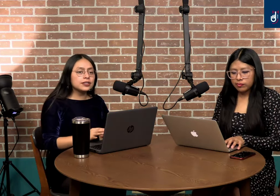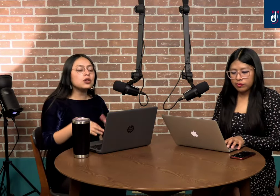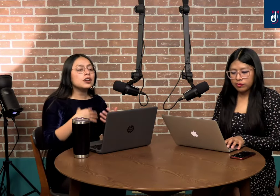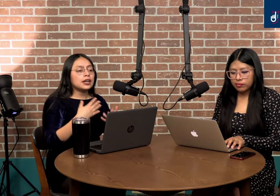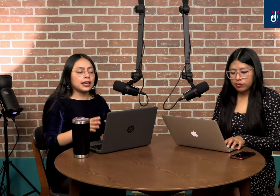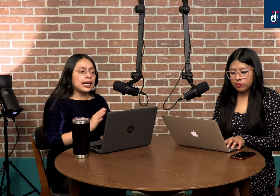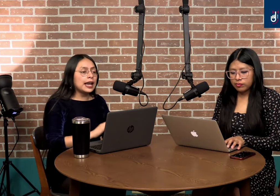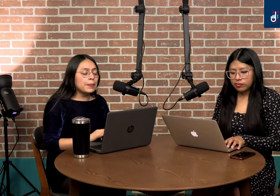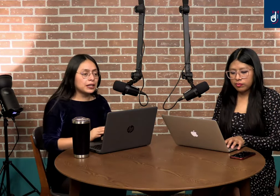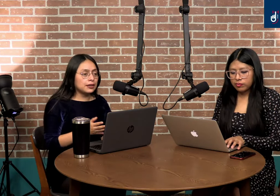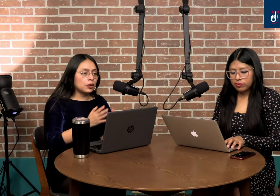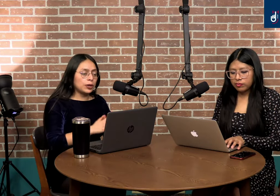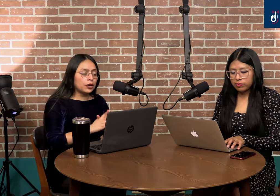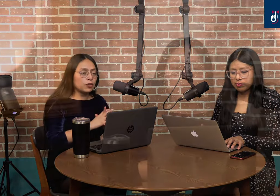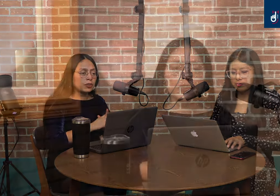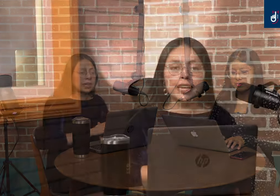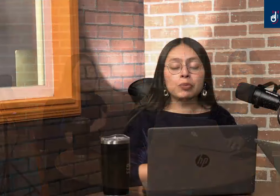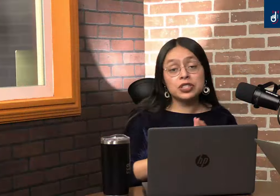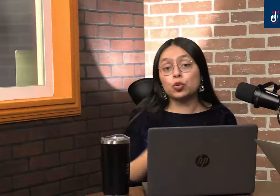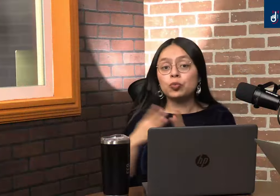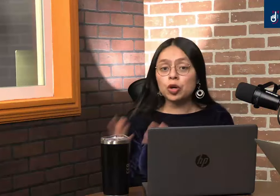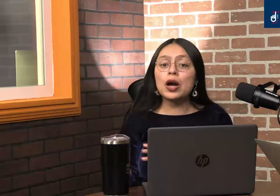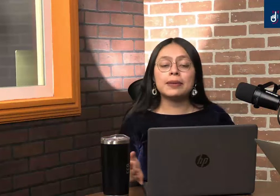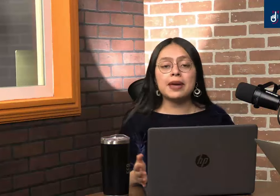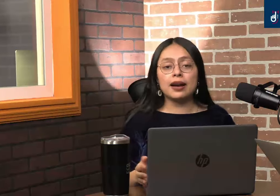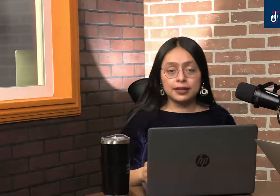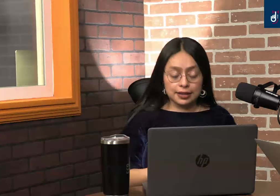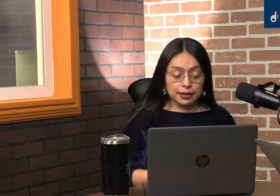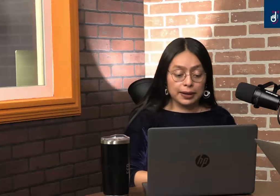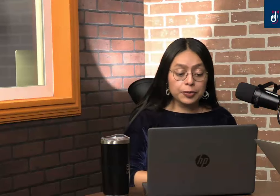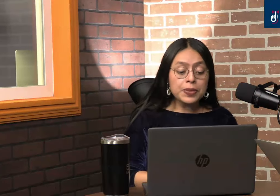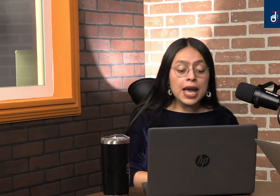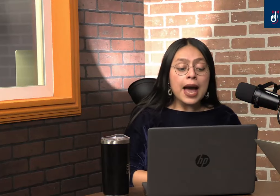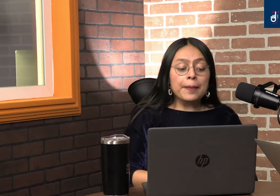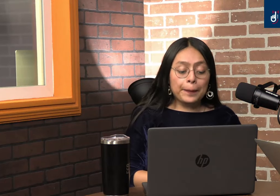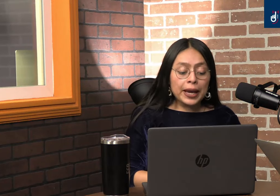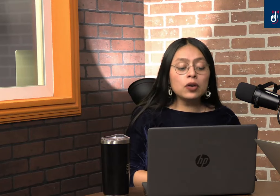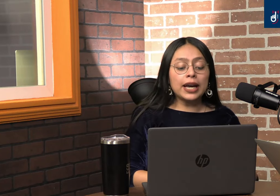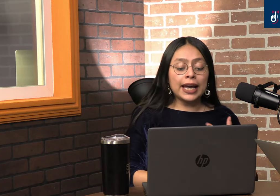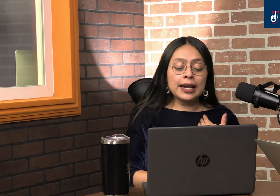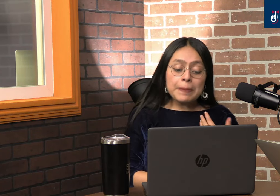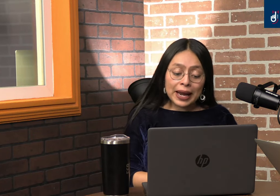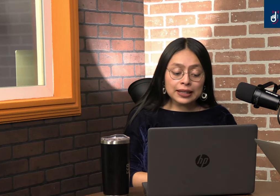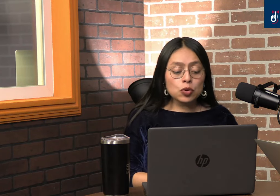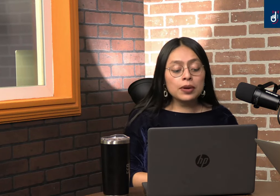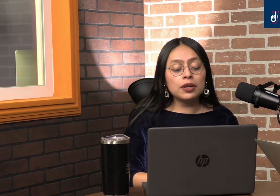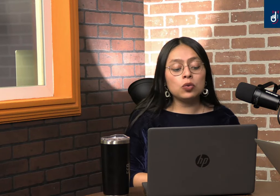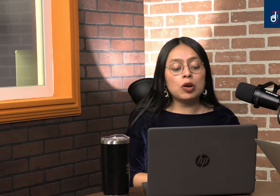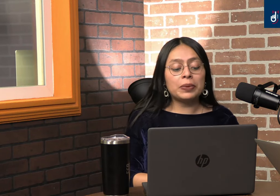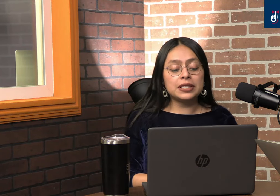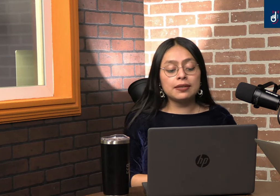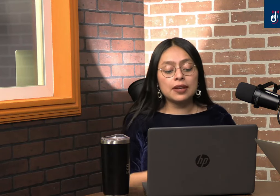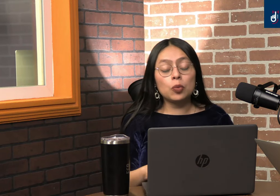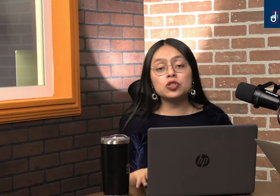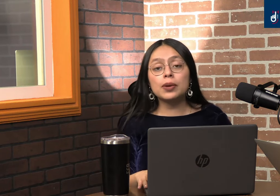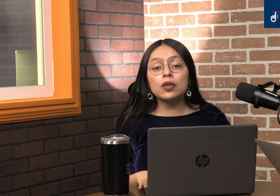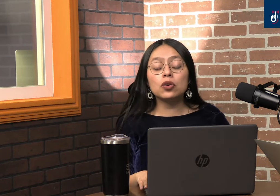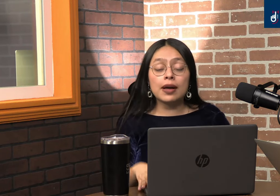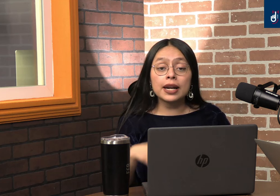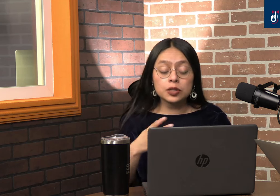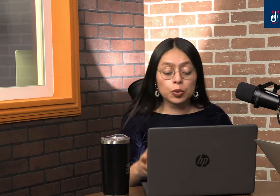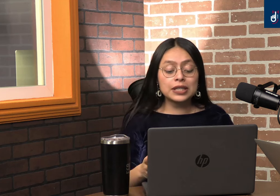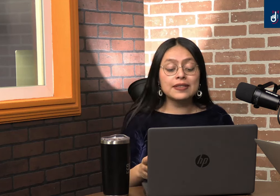congreso que ya la parte del Gobierno Federal pues se cumplió al enviar la iniciativa no pero el martes 9 de julio el presidente López